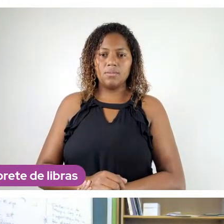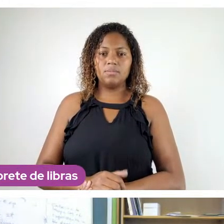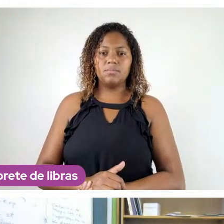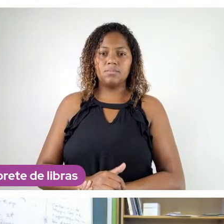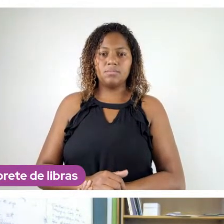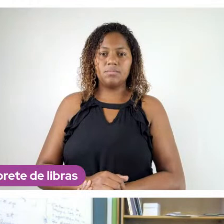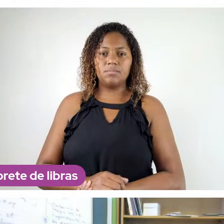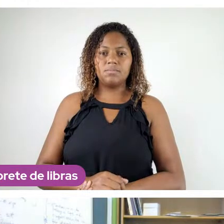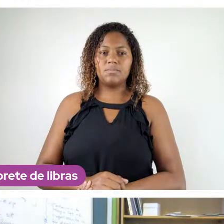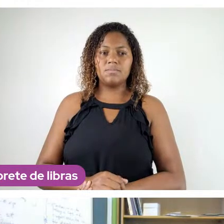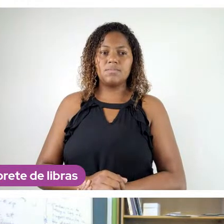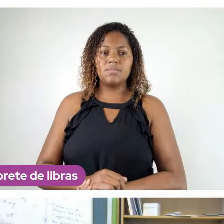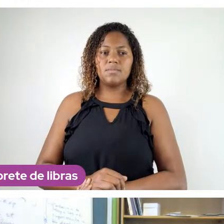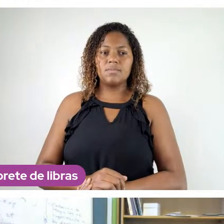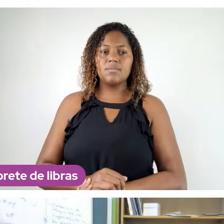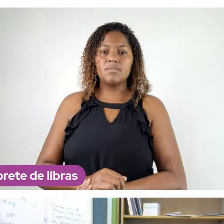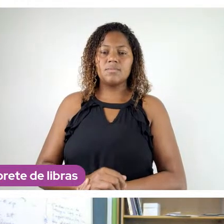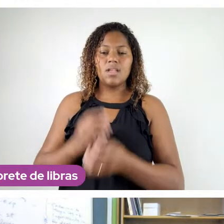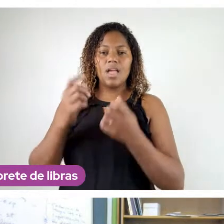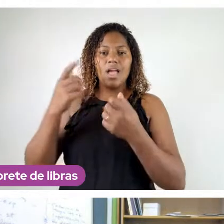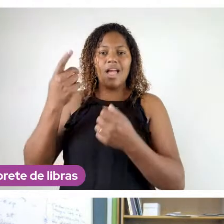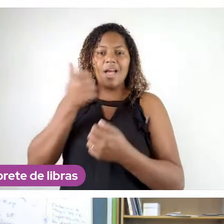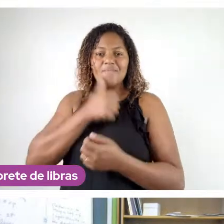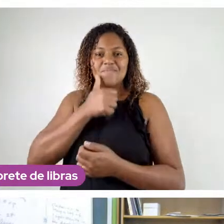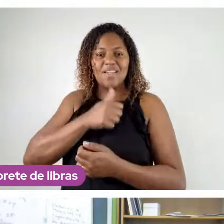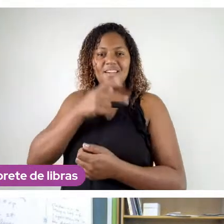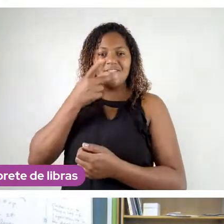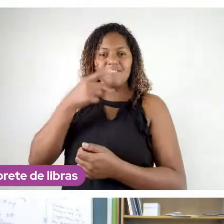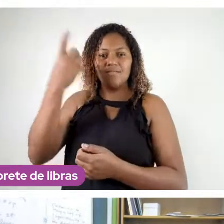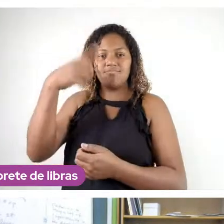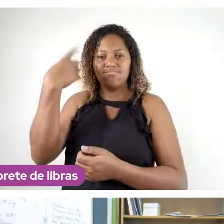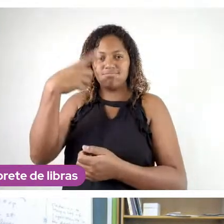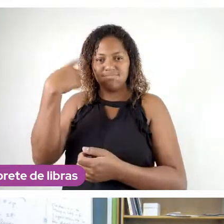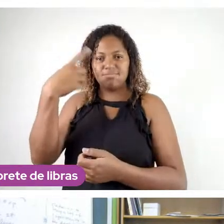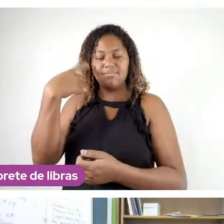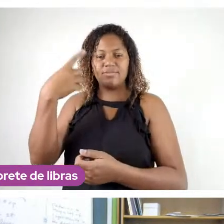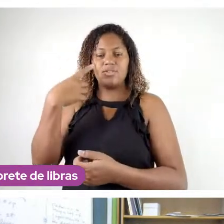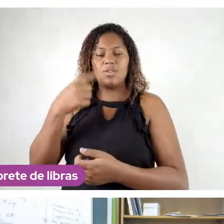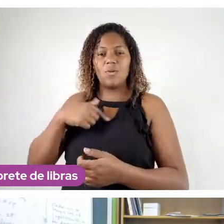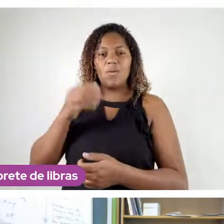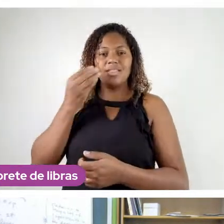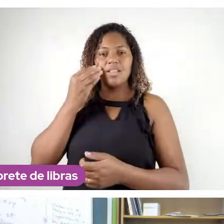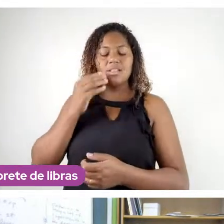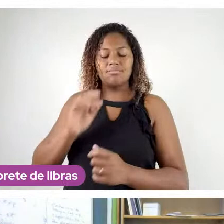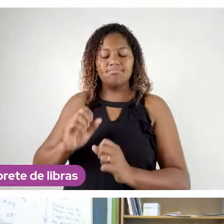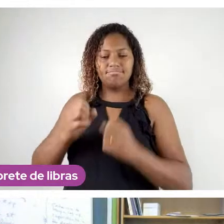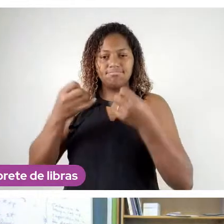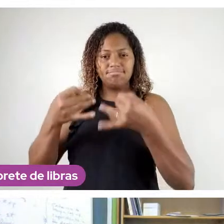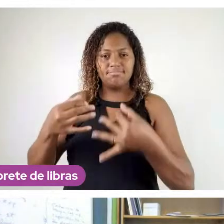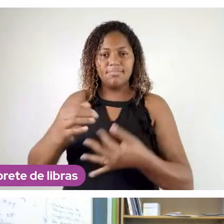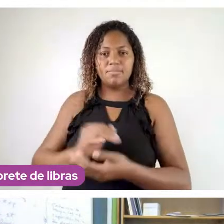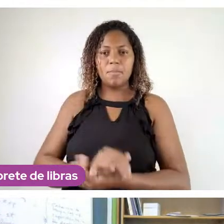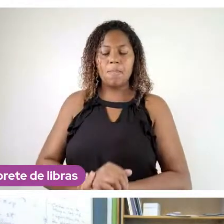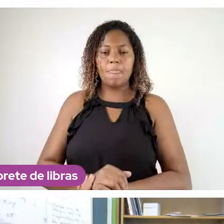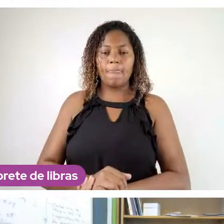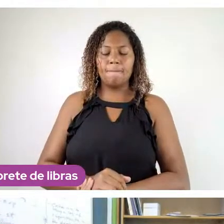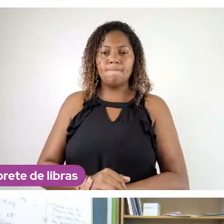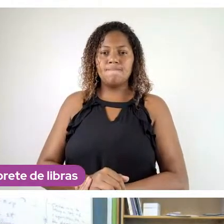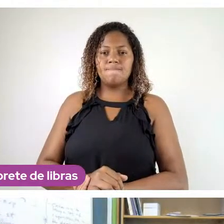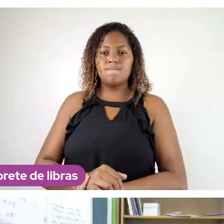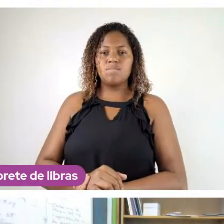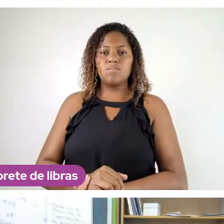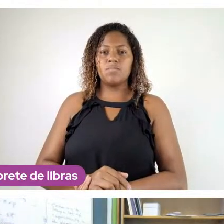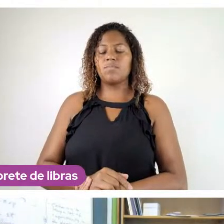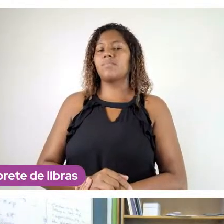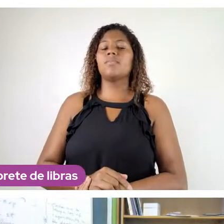hay un sitio cerca que se llama Los Cabos, que fue todo lo contrario. Ahí hay mega resorts, pues mucho